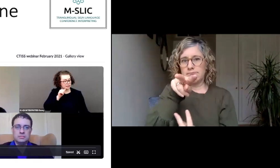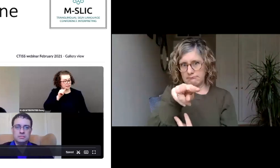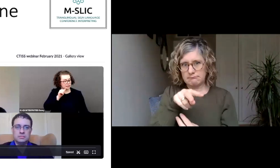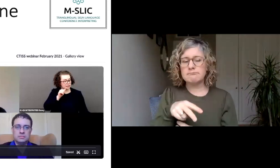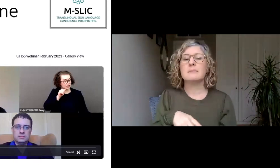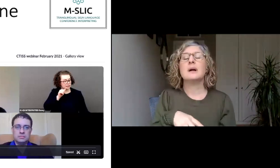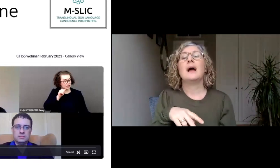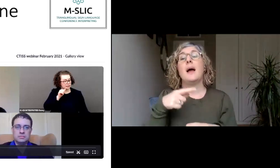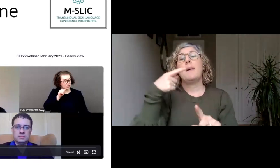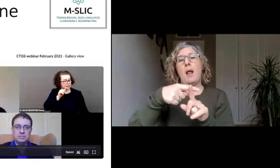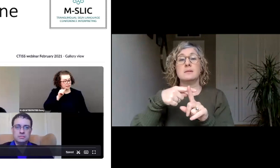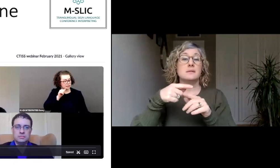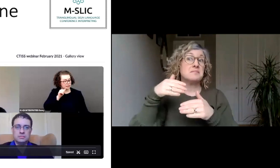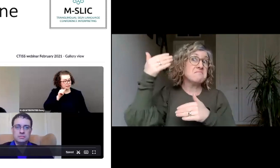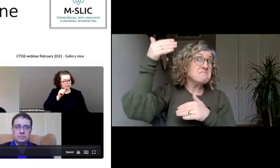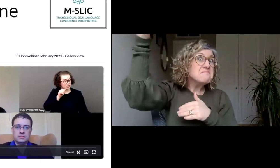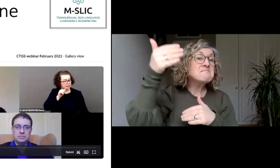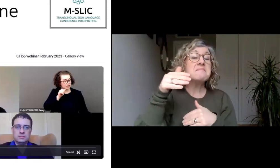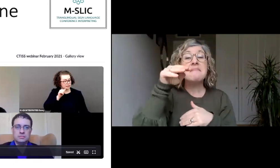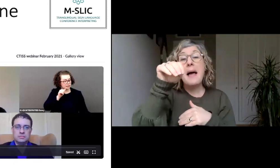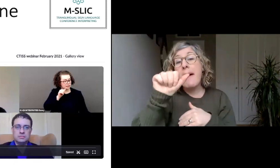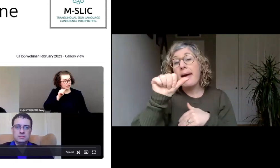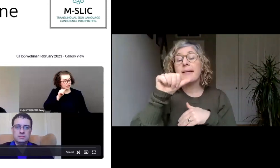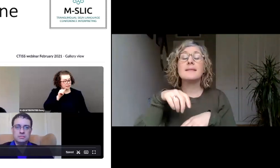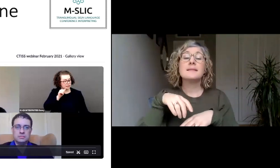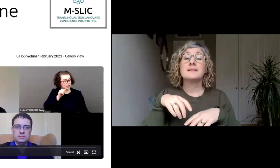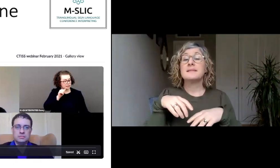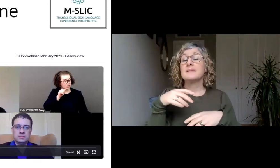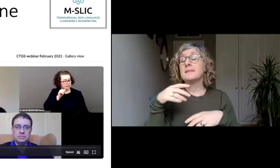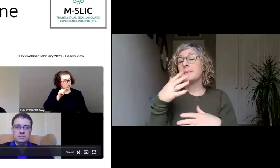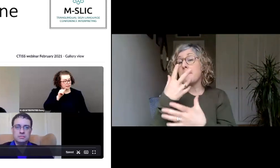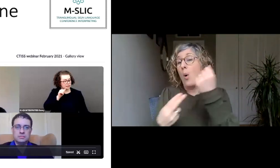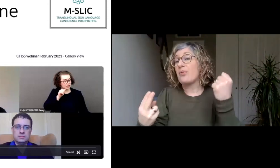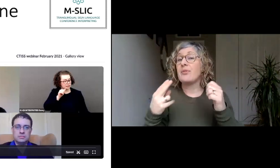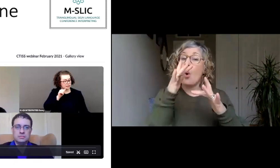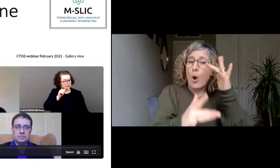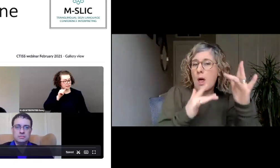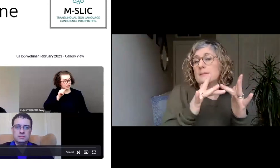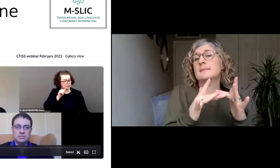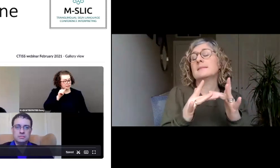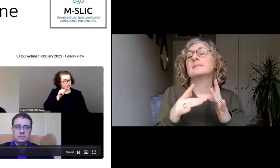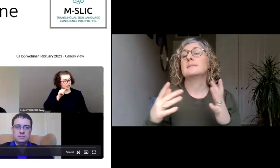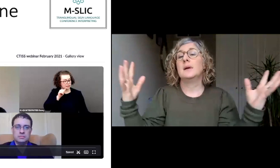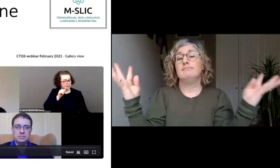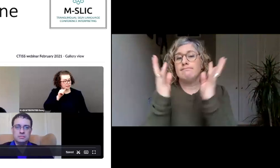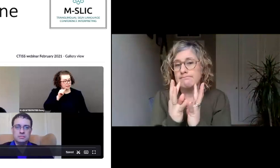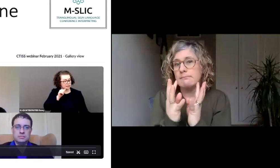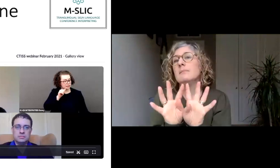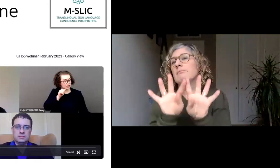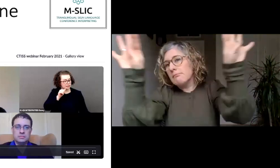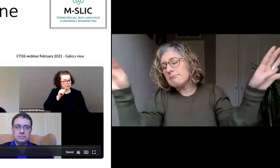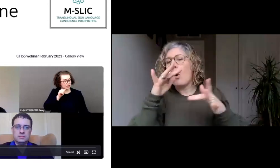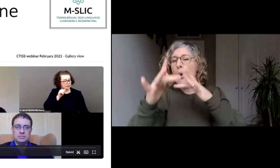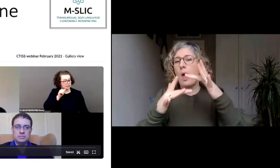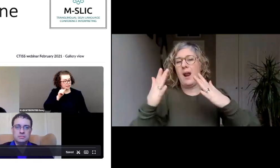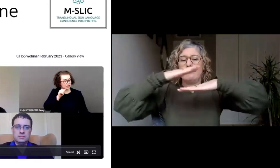lo estamos haciendo el día de hoy. Podemos utilizar sus funciones para tener lenguas orales y lengua